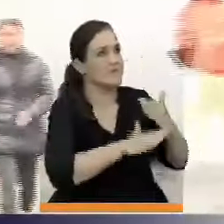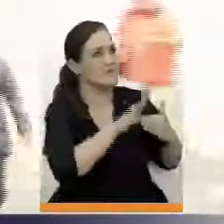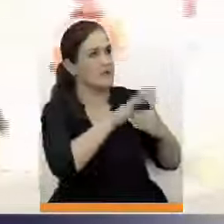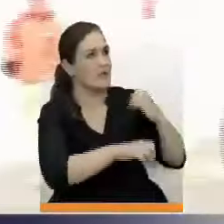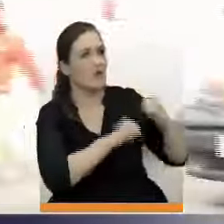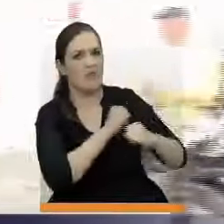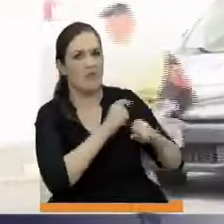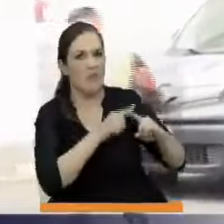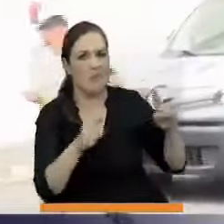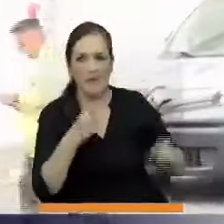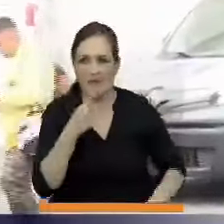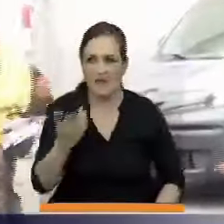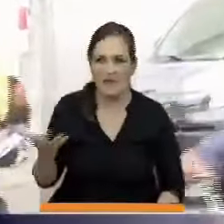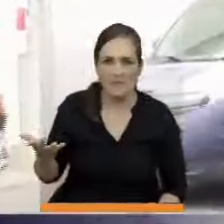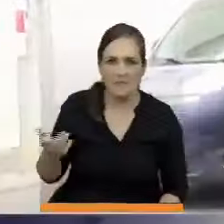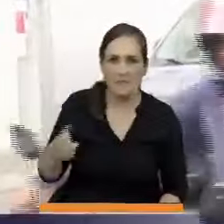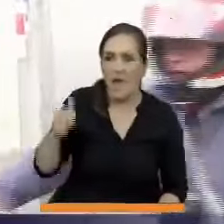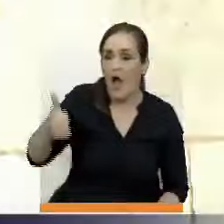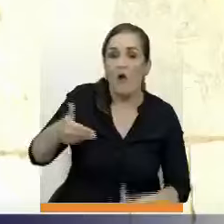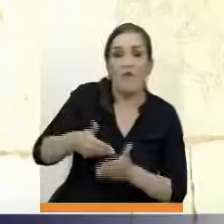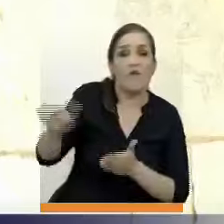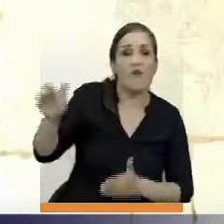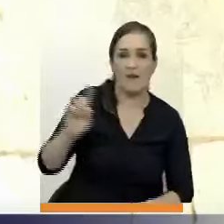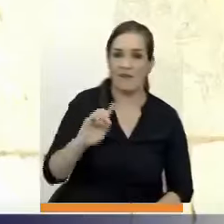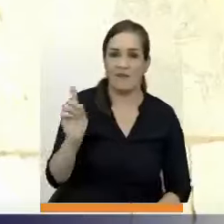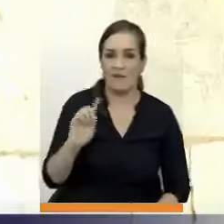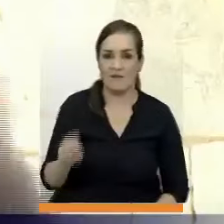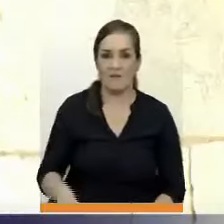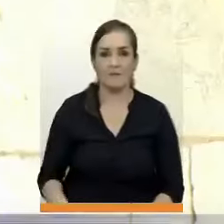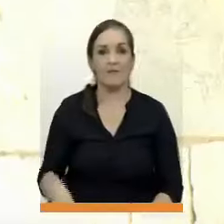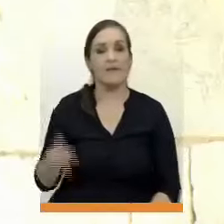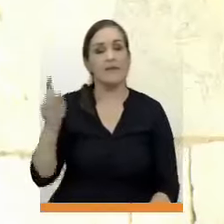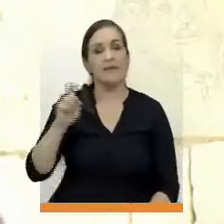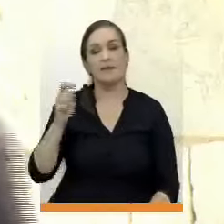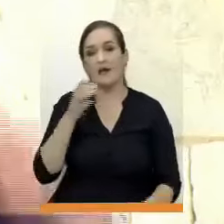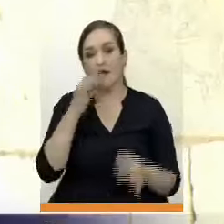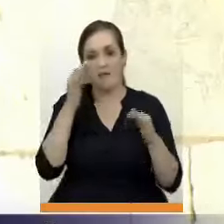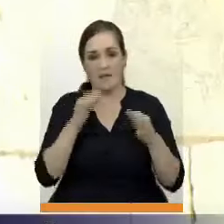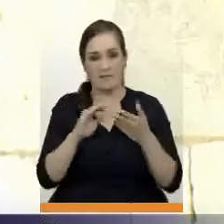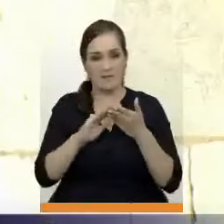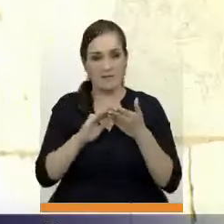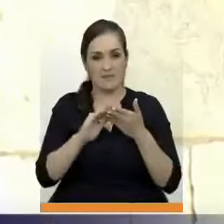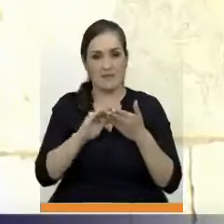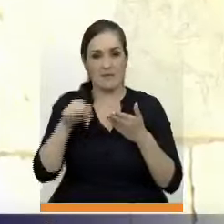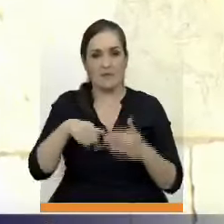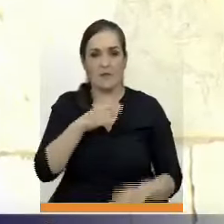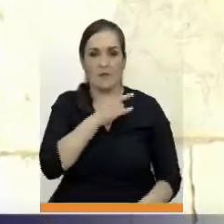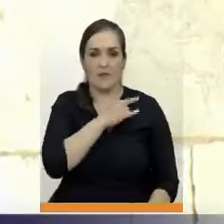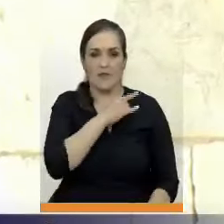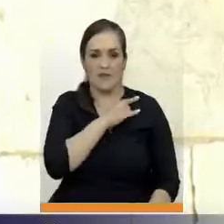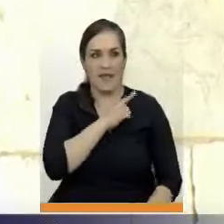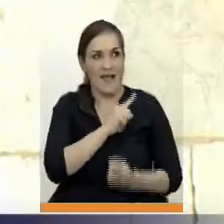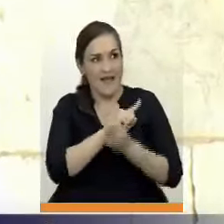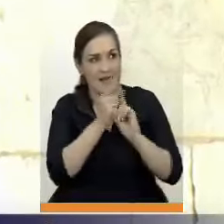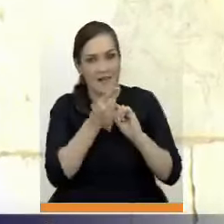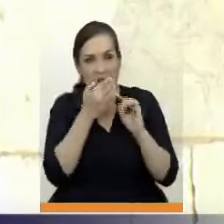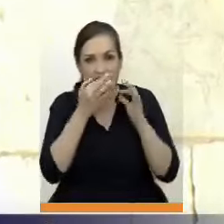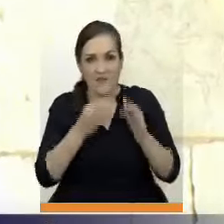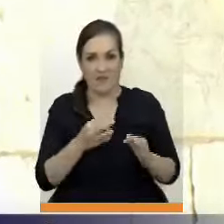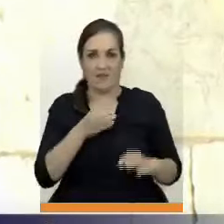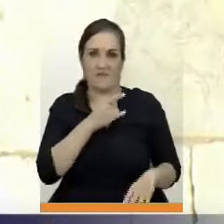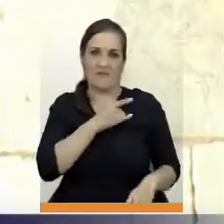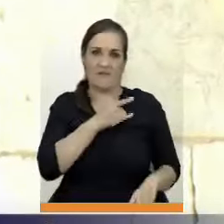se especificó que no habría desalojo. Necesitamos que realmente hayan soluciones en la universidad, que cambie realmente las cosas en la